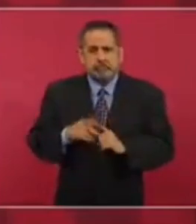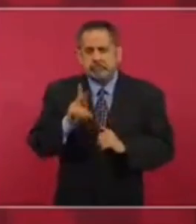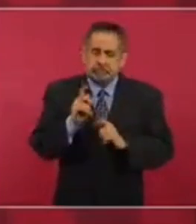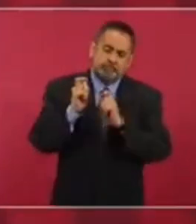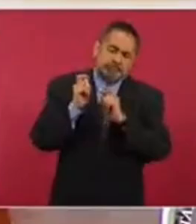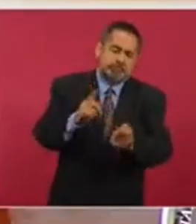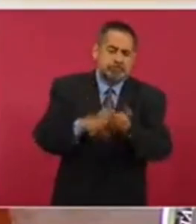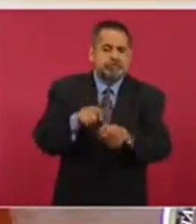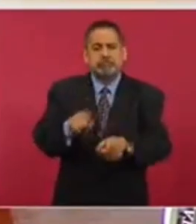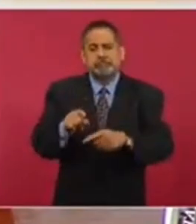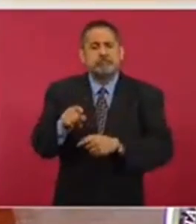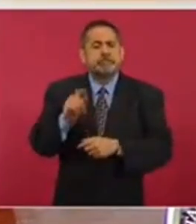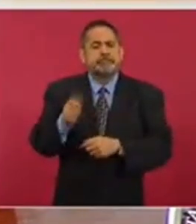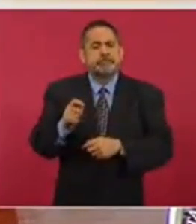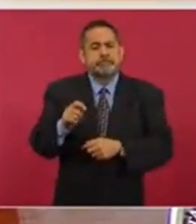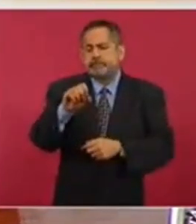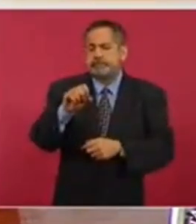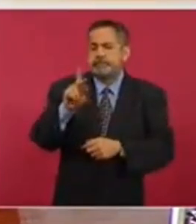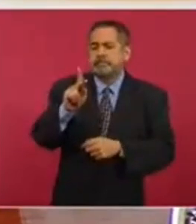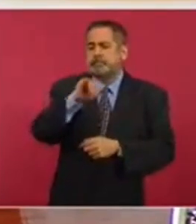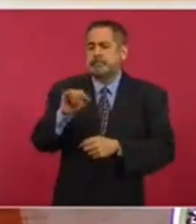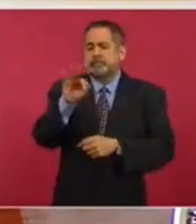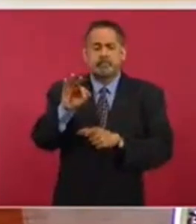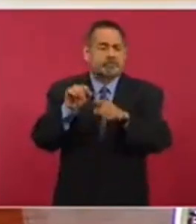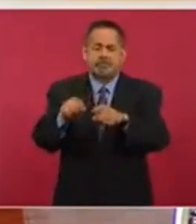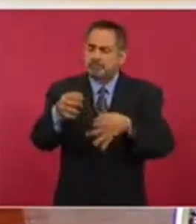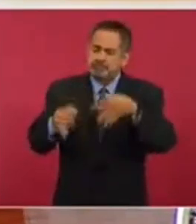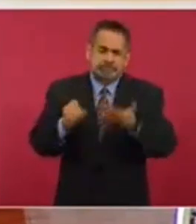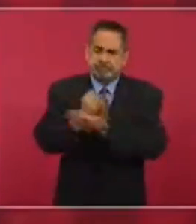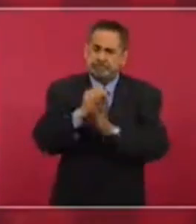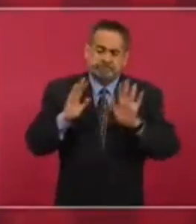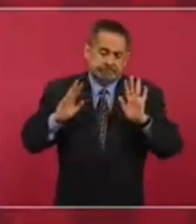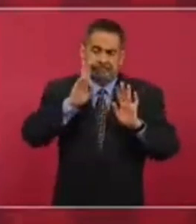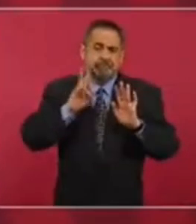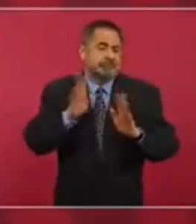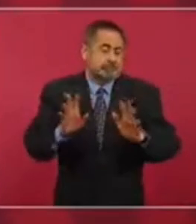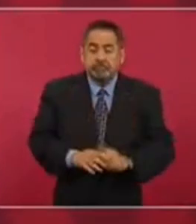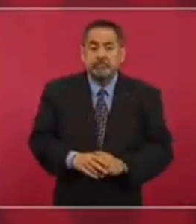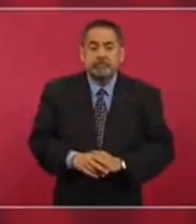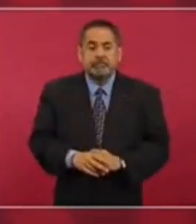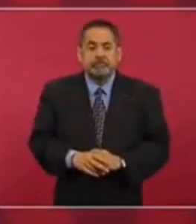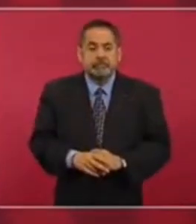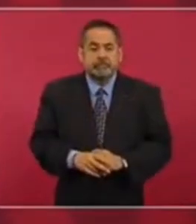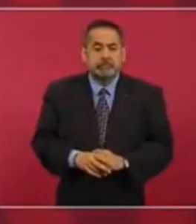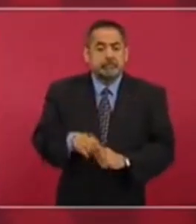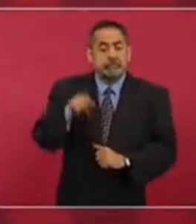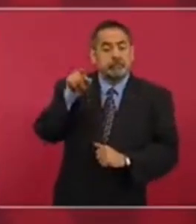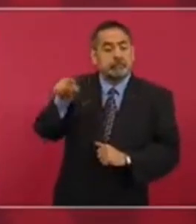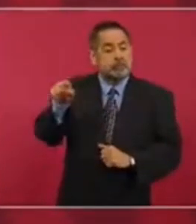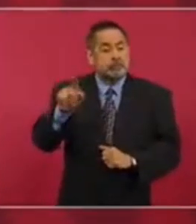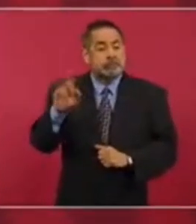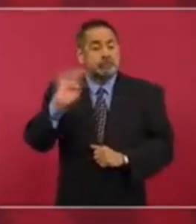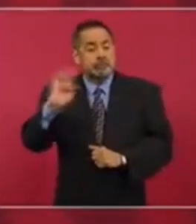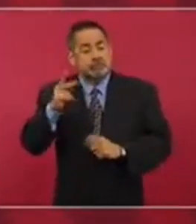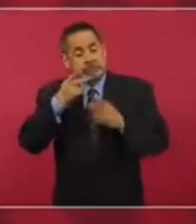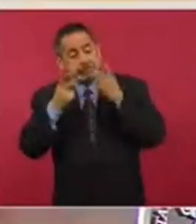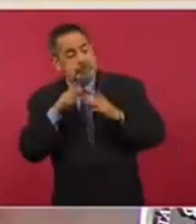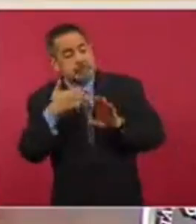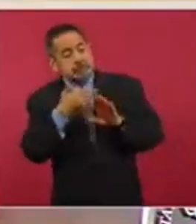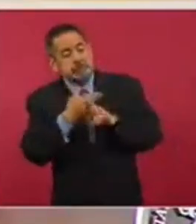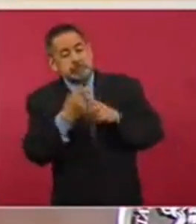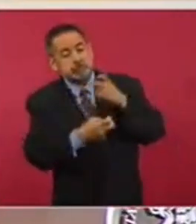manos del Poder Judicial resolver. Si él habla mal de los ministros,